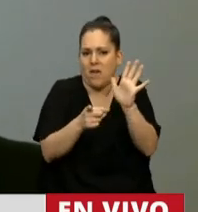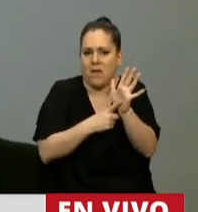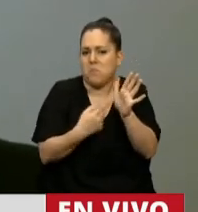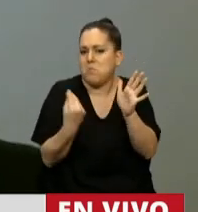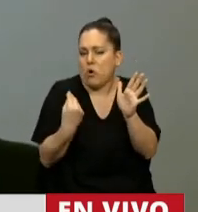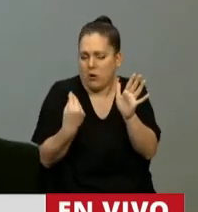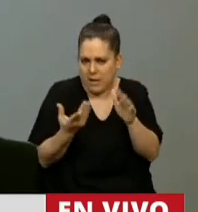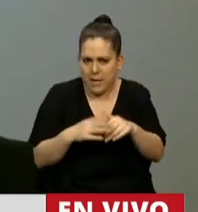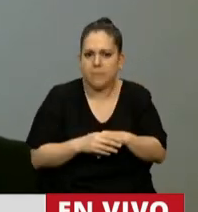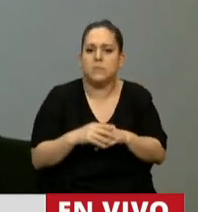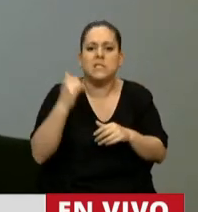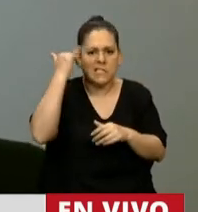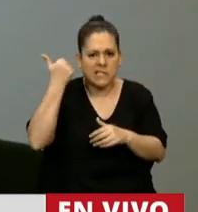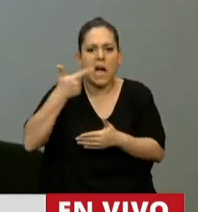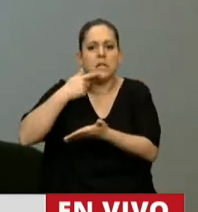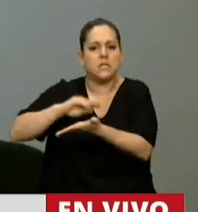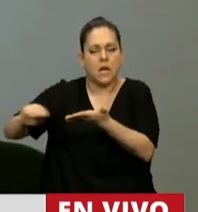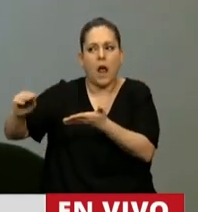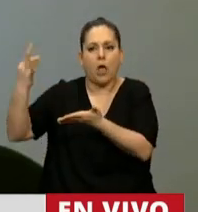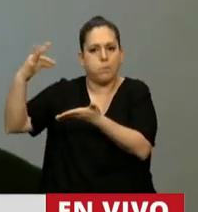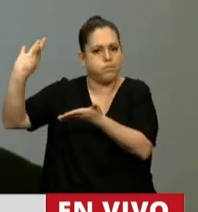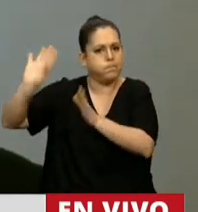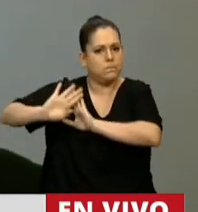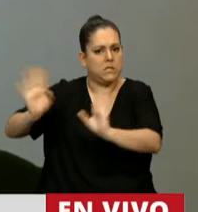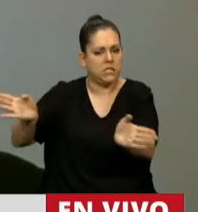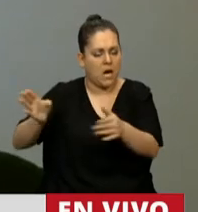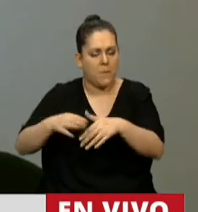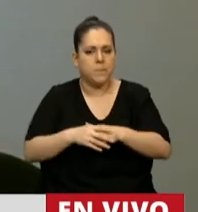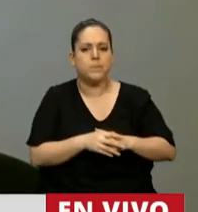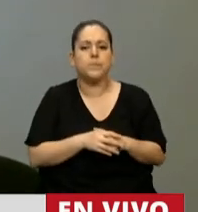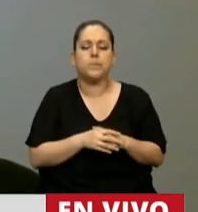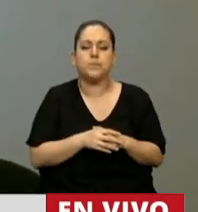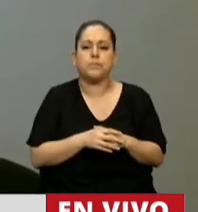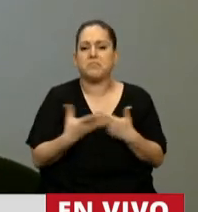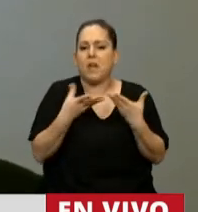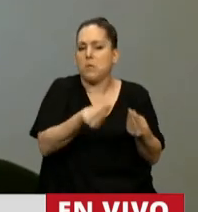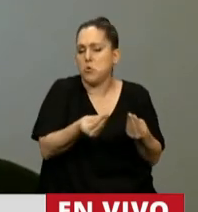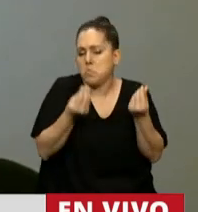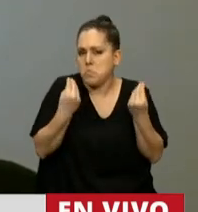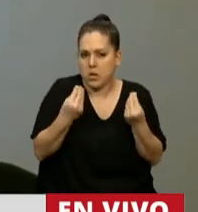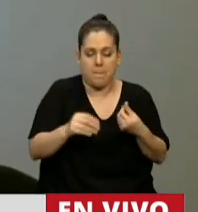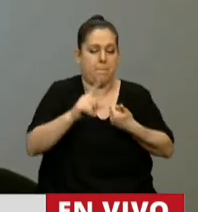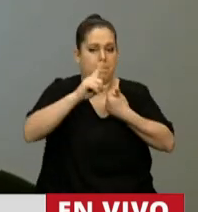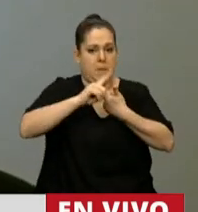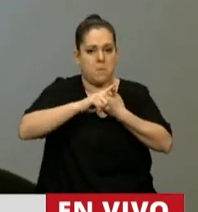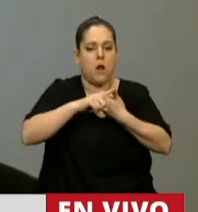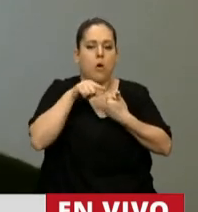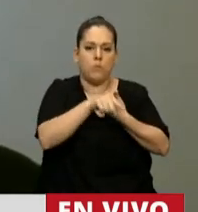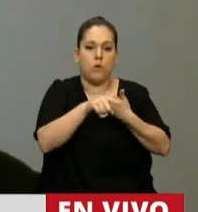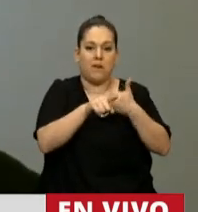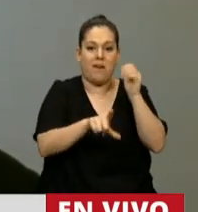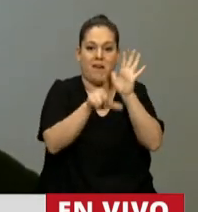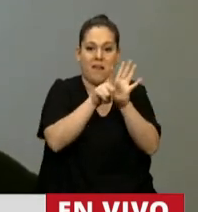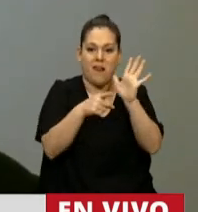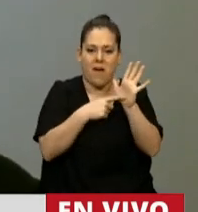proyecto que viene en revisión del Senado? En primera medida, porque le da coherencia